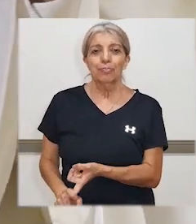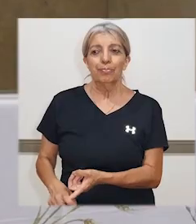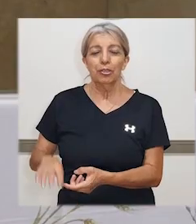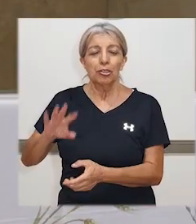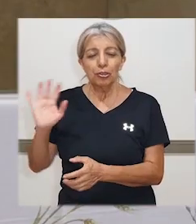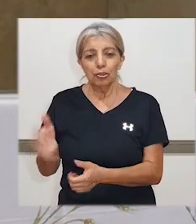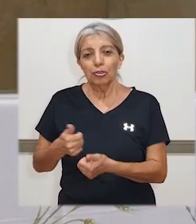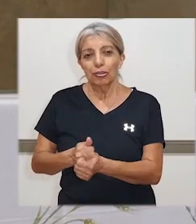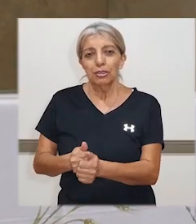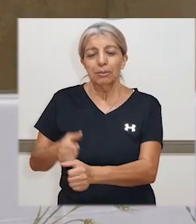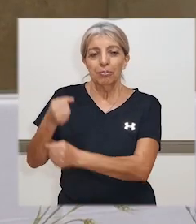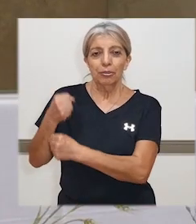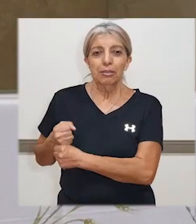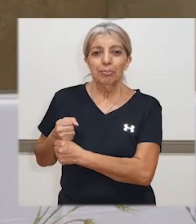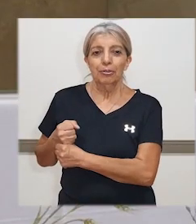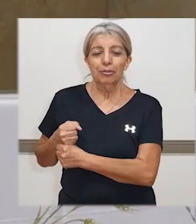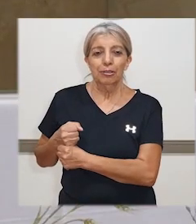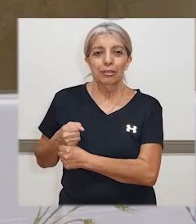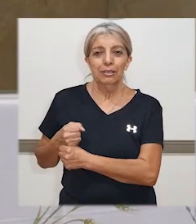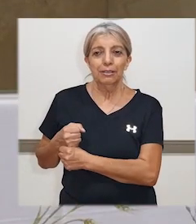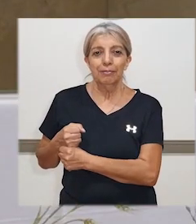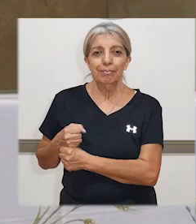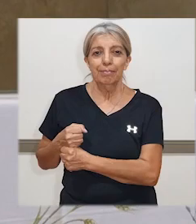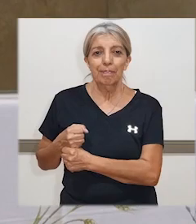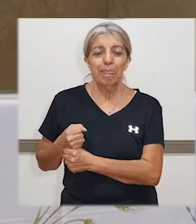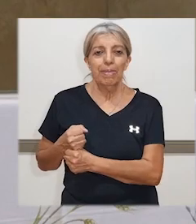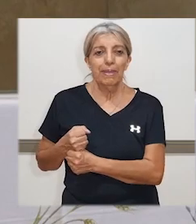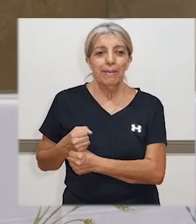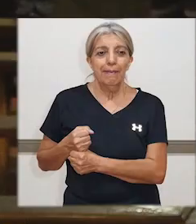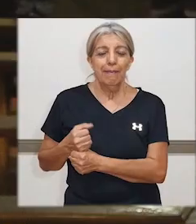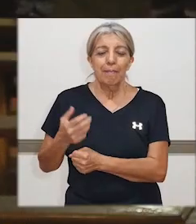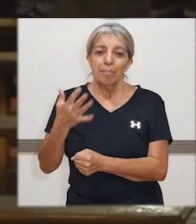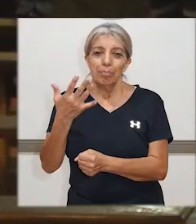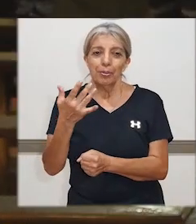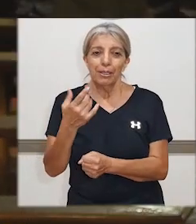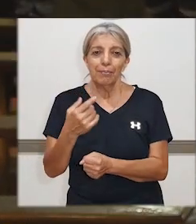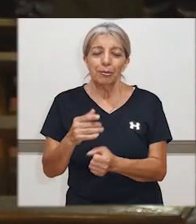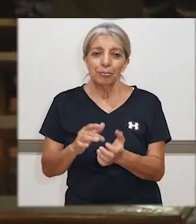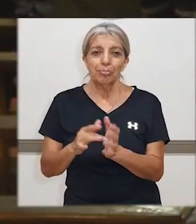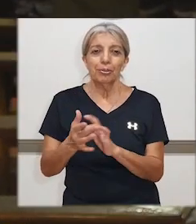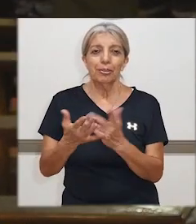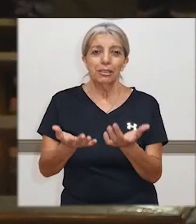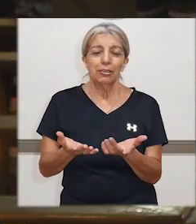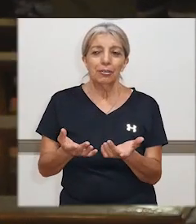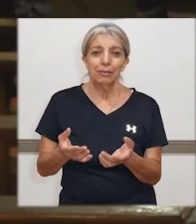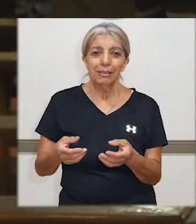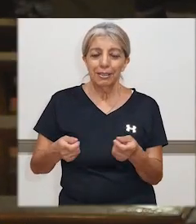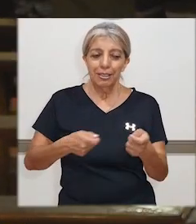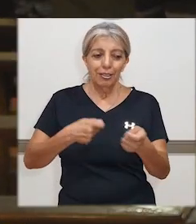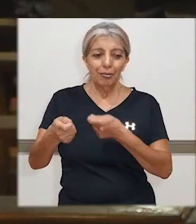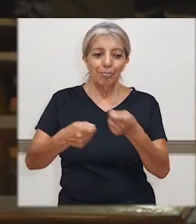esposo, los apóstoles y cuantos vivieron en tu amistad a través de los tiempos, merezcamos, por tu Hijo